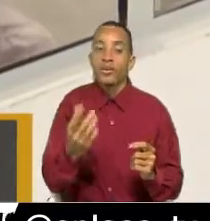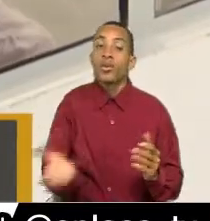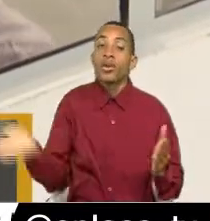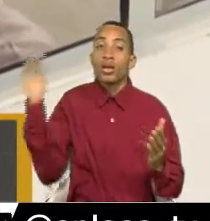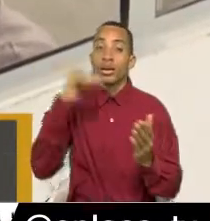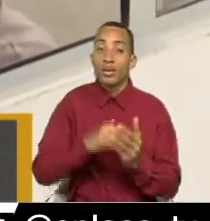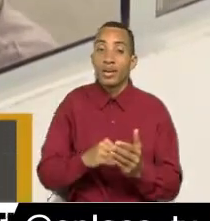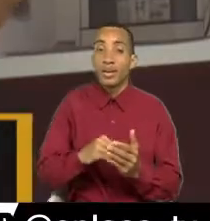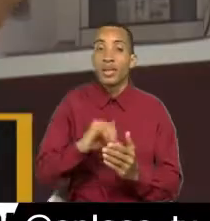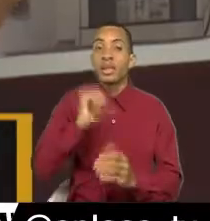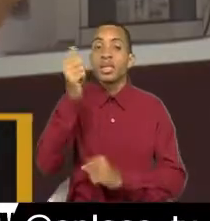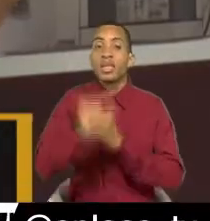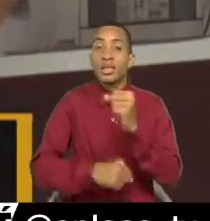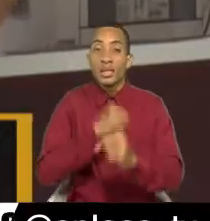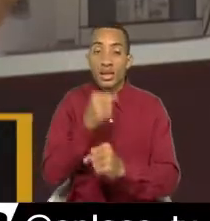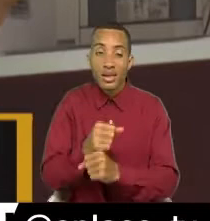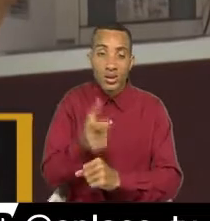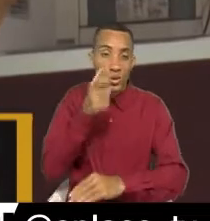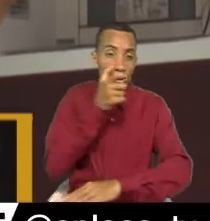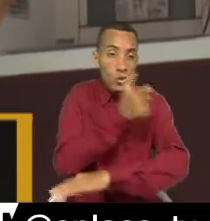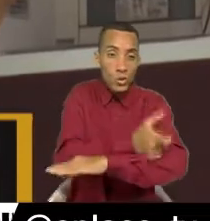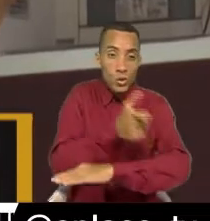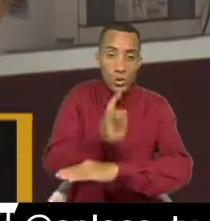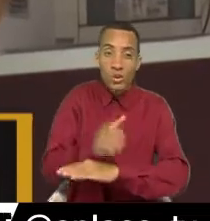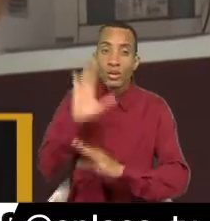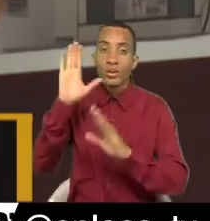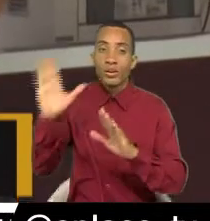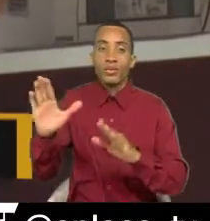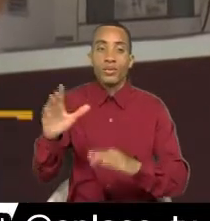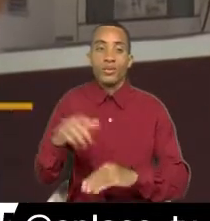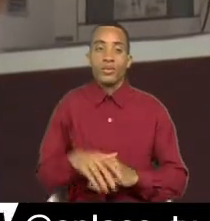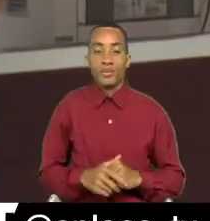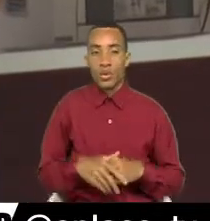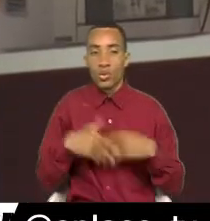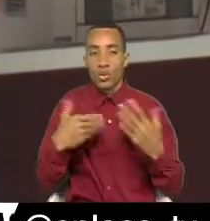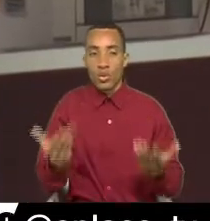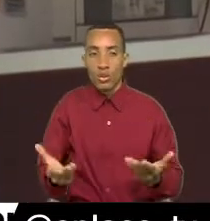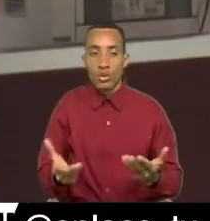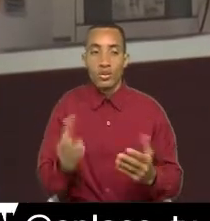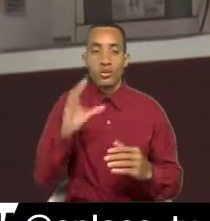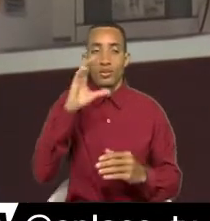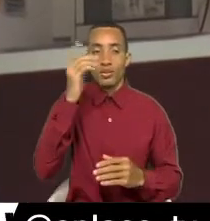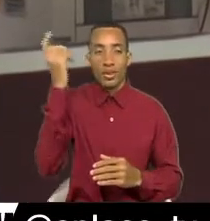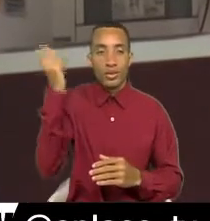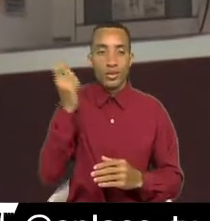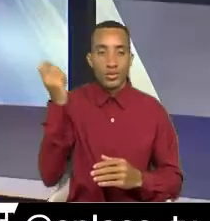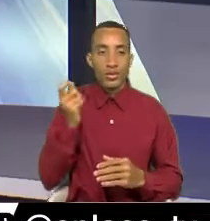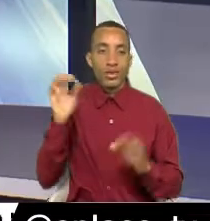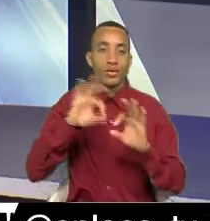10 años de intervención de la caja por parte de la Superintendencia de Subsidio Familiar.